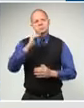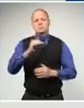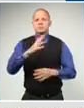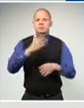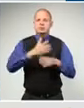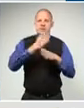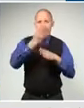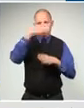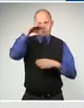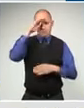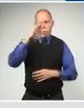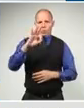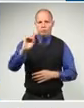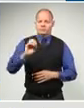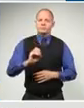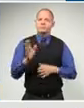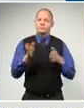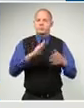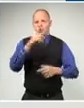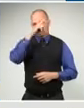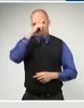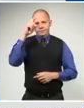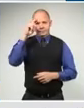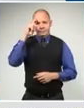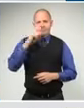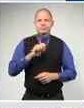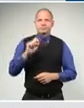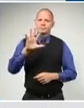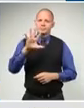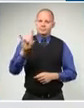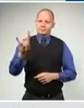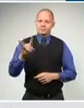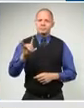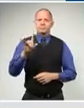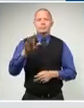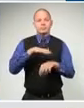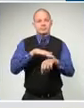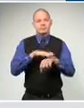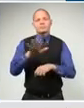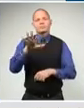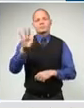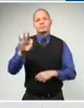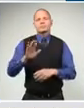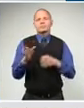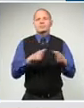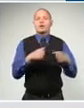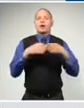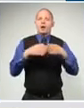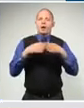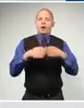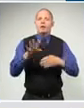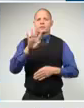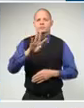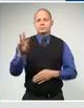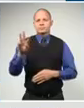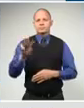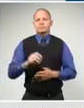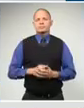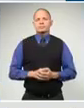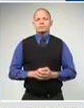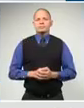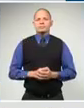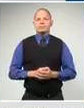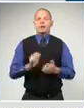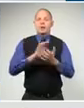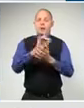con 80, Santi Espíritus 58, Granma 43, Mayabeque